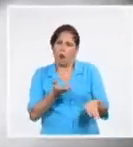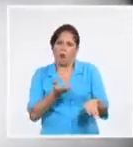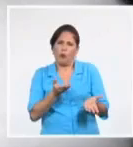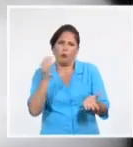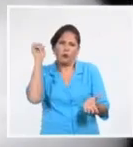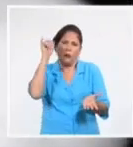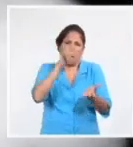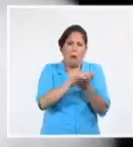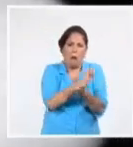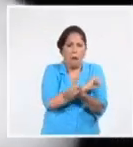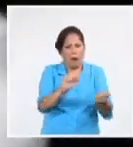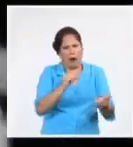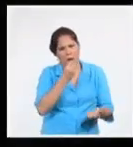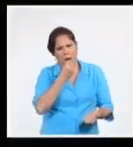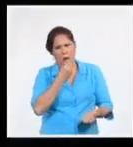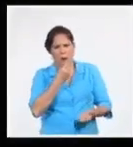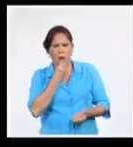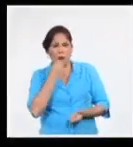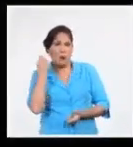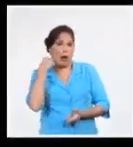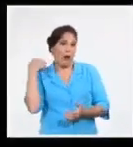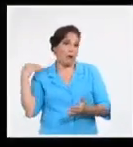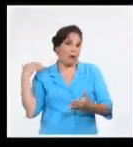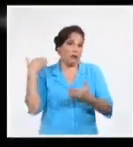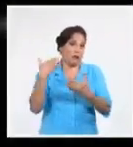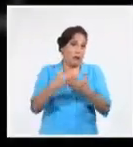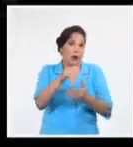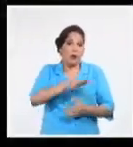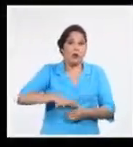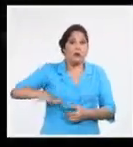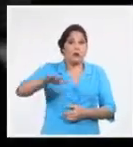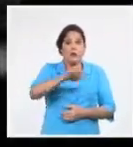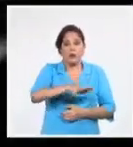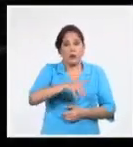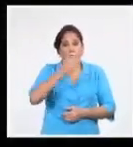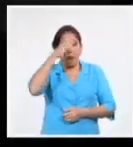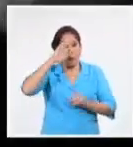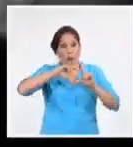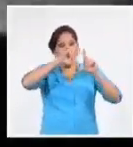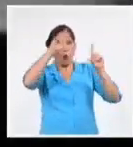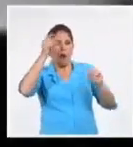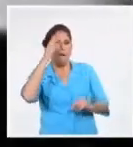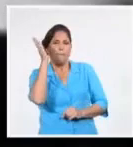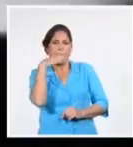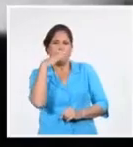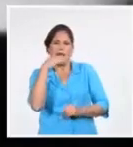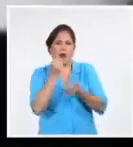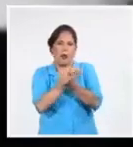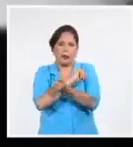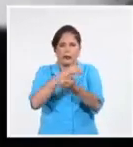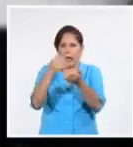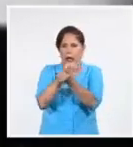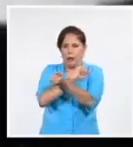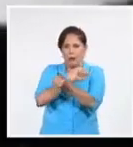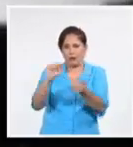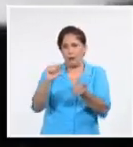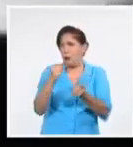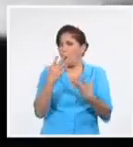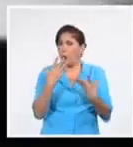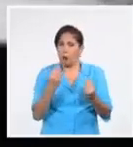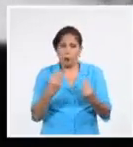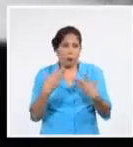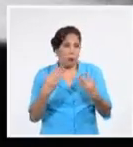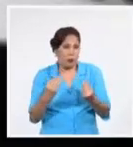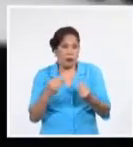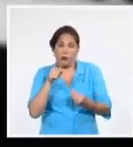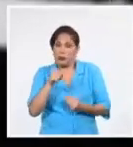sin perdón. En las últimas décadas, la sociedad ha sido víctima de uno de los peores flagelos, el terrorismo. Uno de los